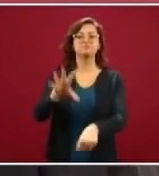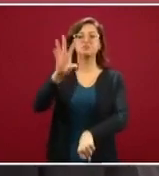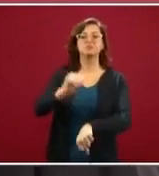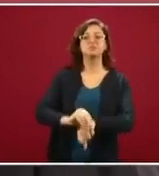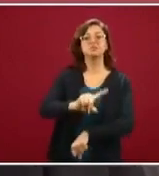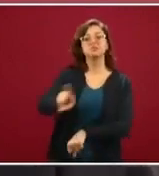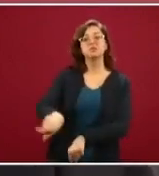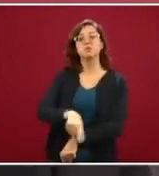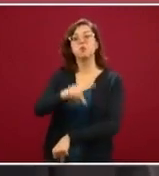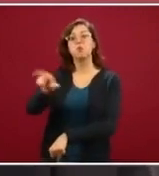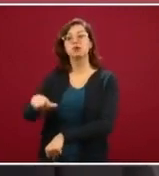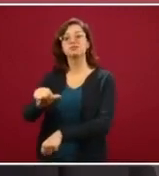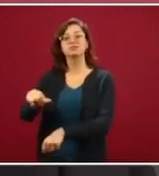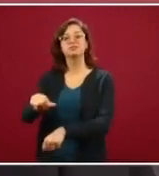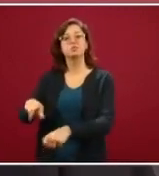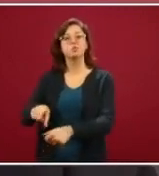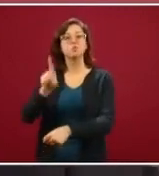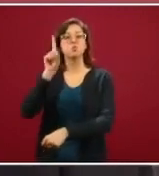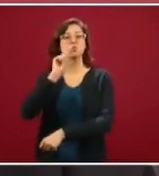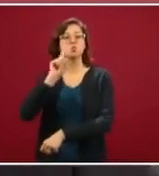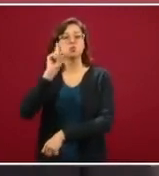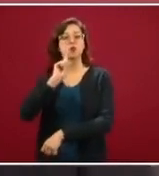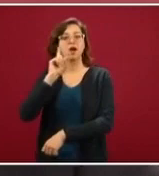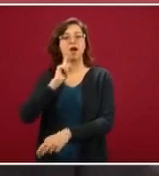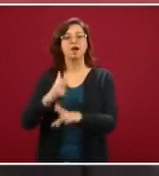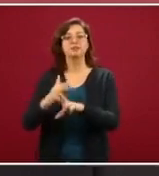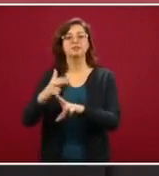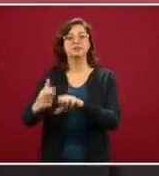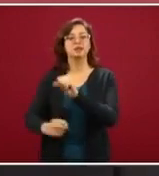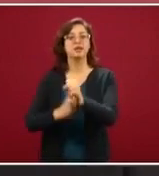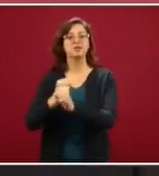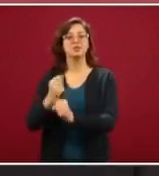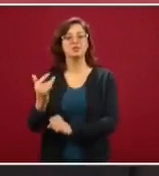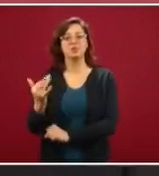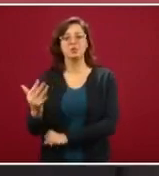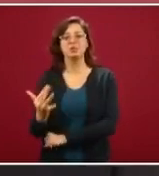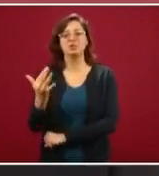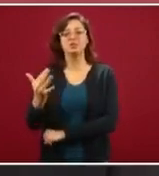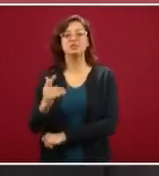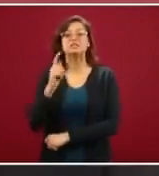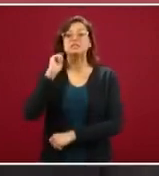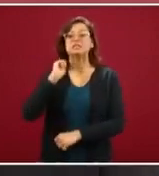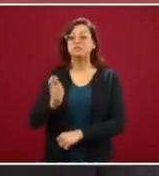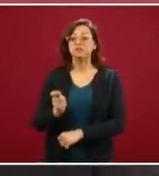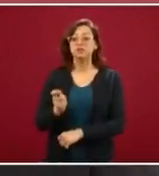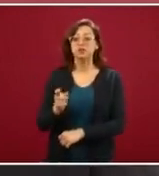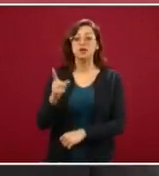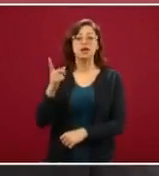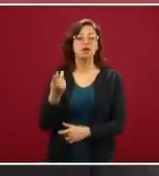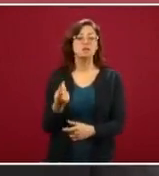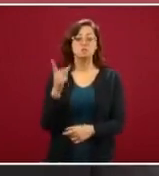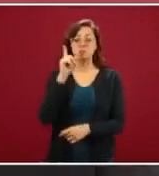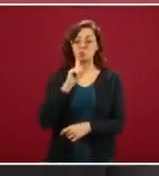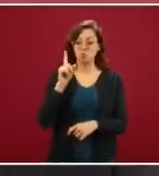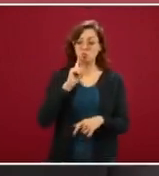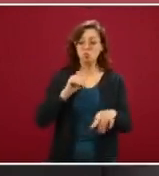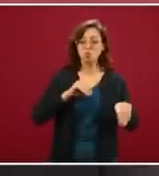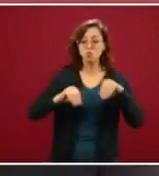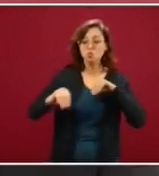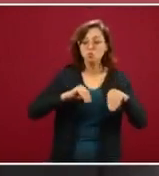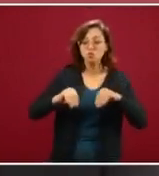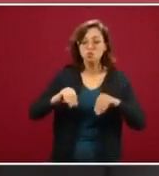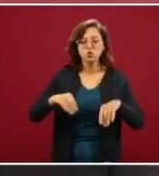pero el caso de las mujeres a partir del 55. Entonces, es un movimiento importantísimo de